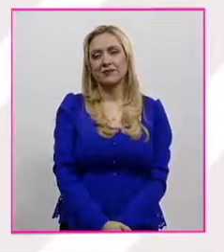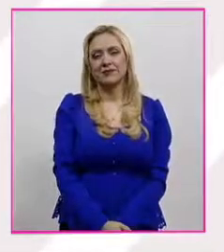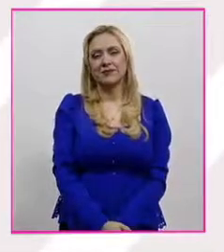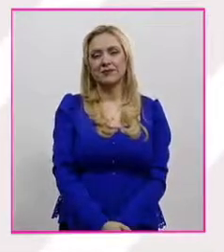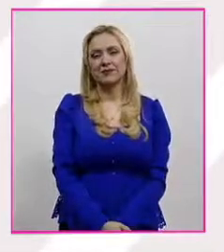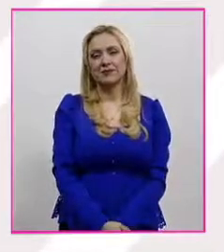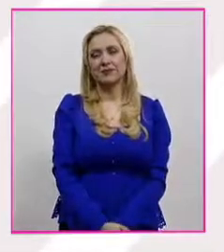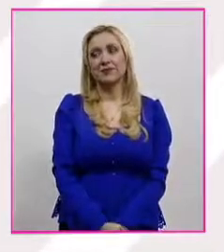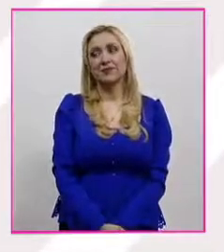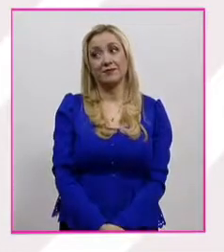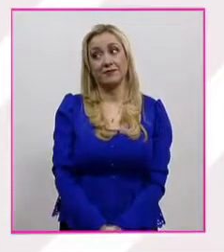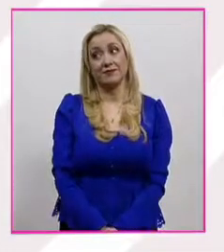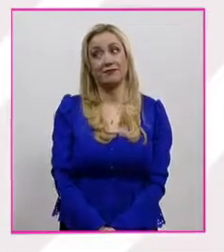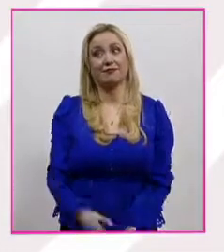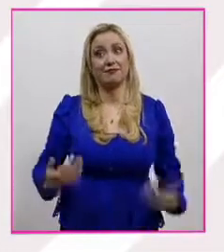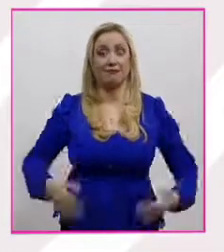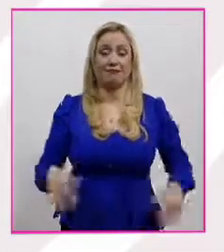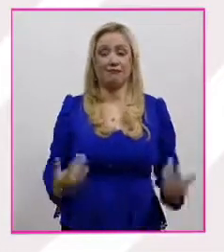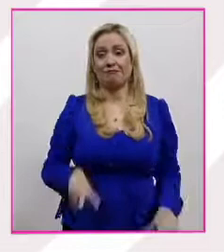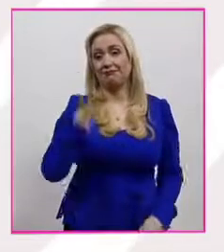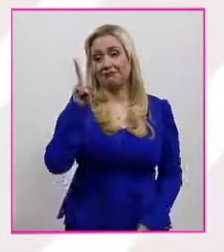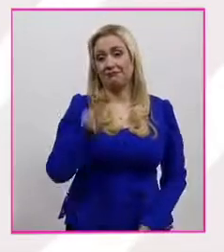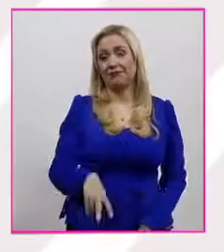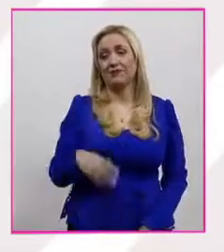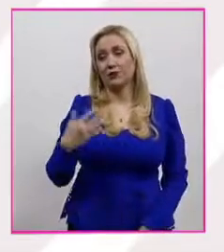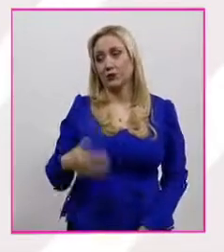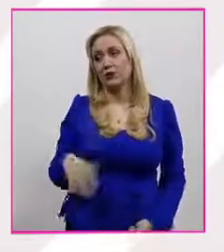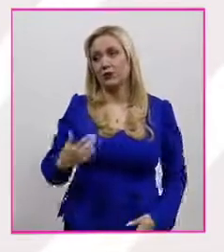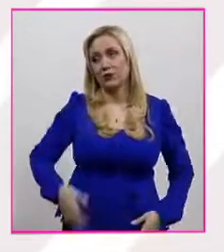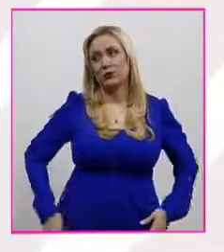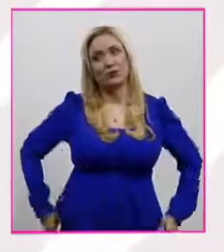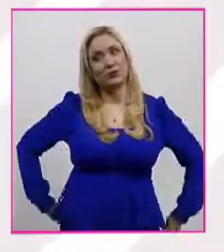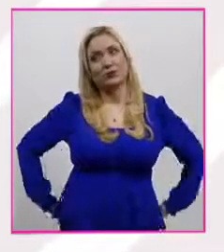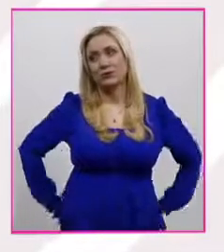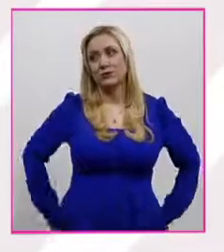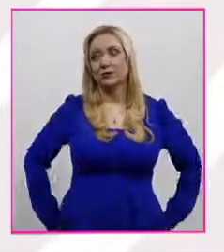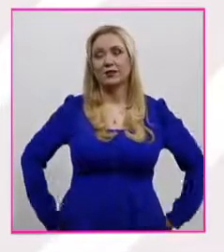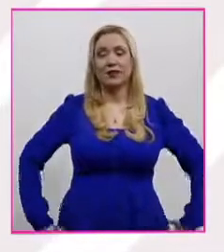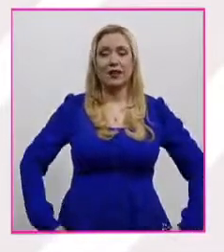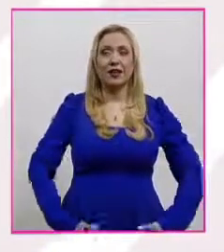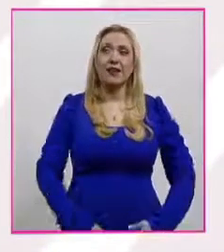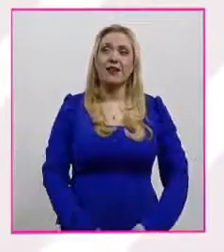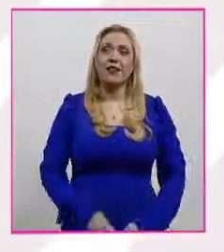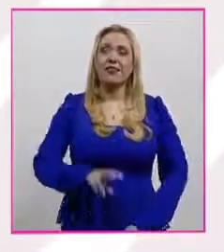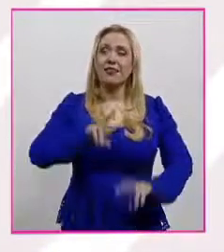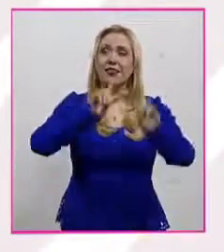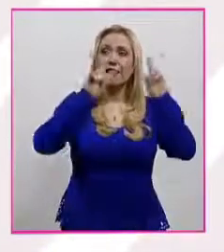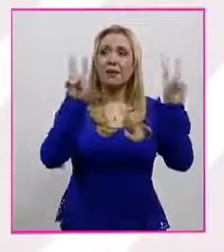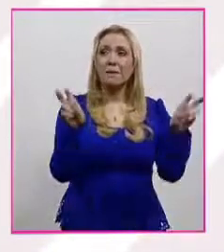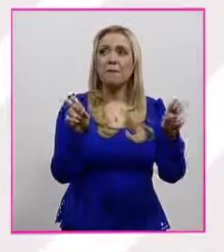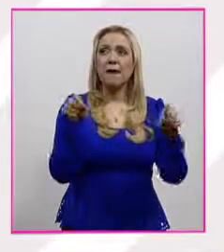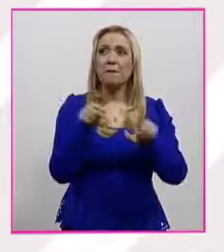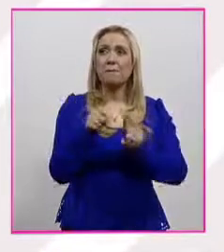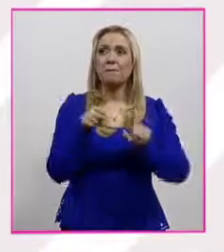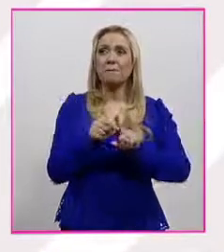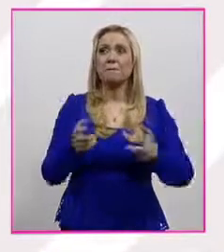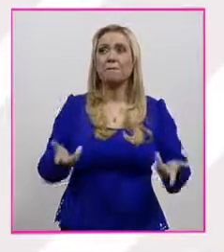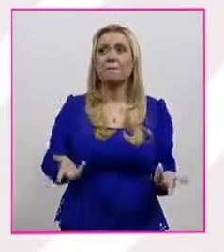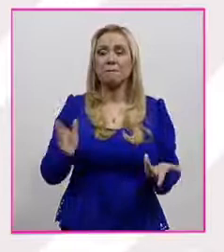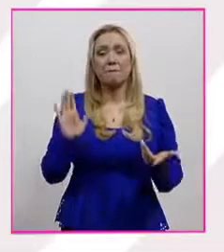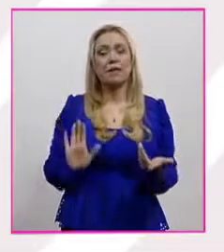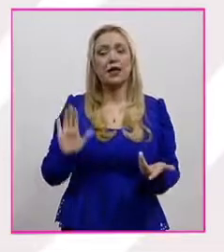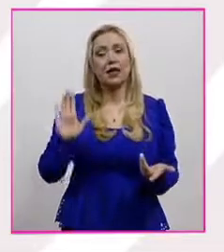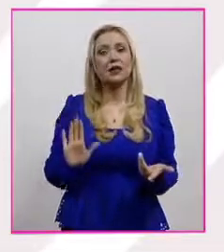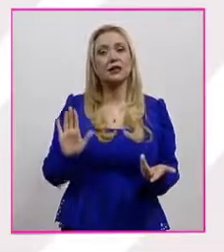Eso me parece fuertísimo, justo el tema de este, no sé si está bien dicho, como un